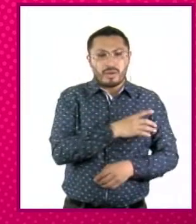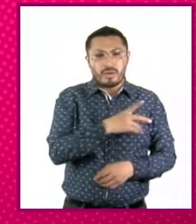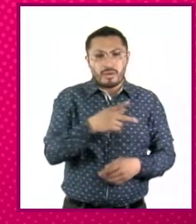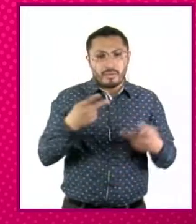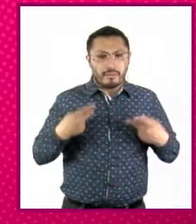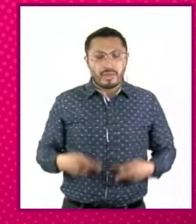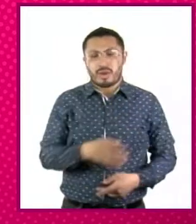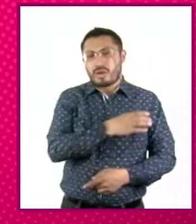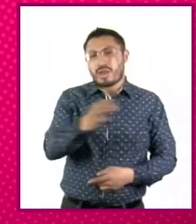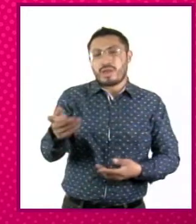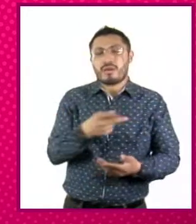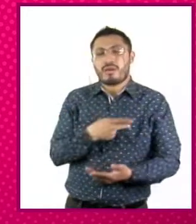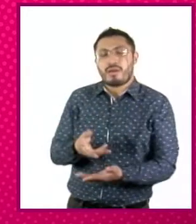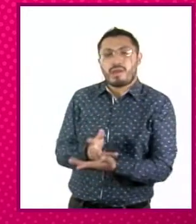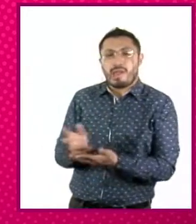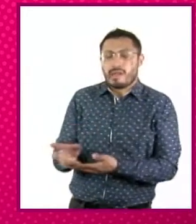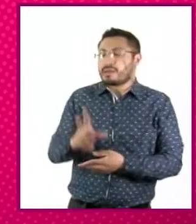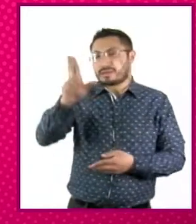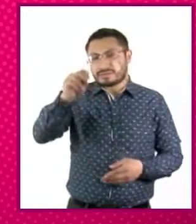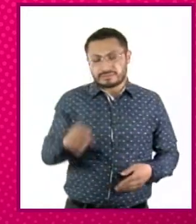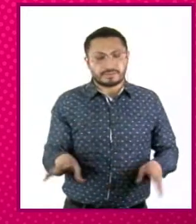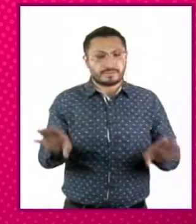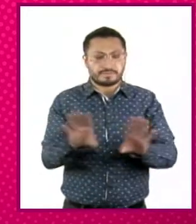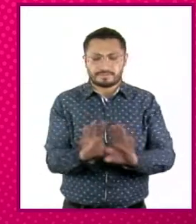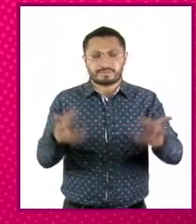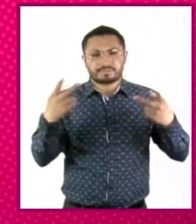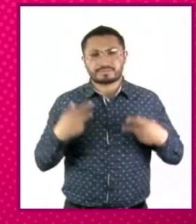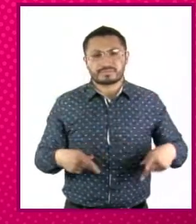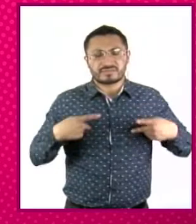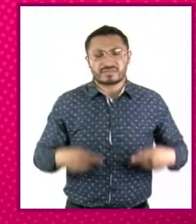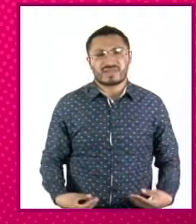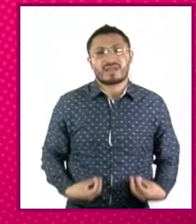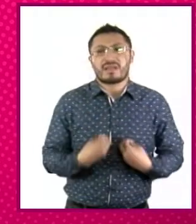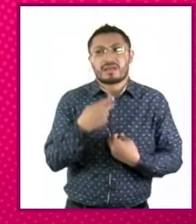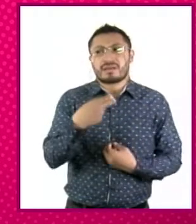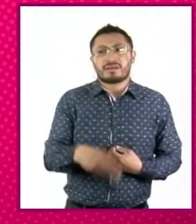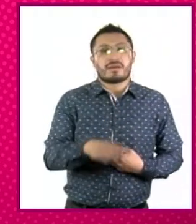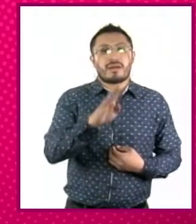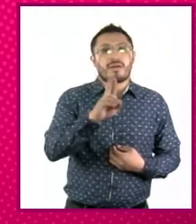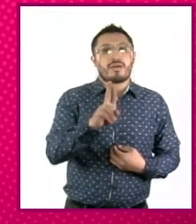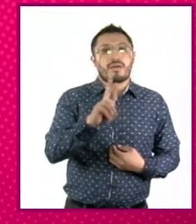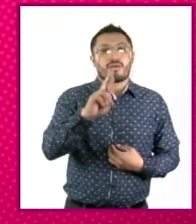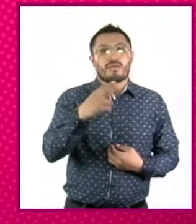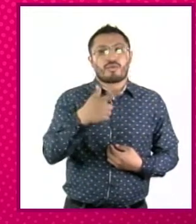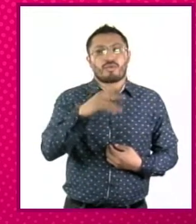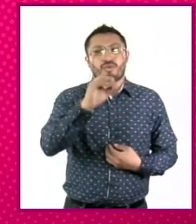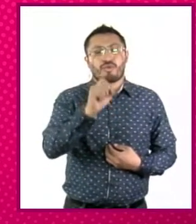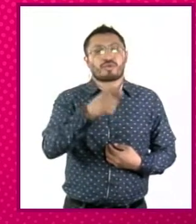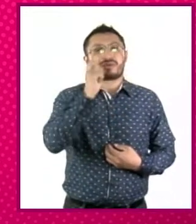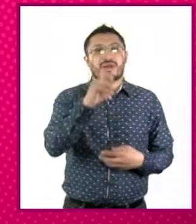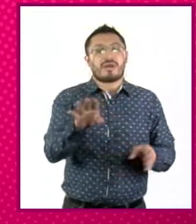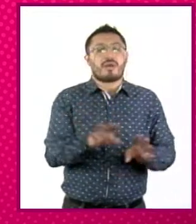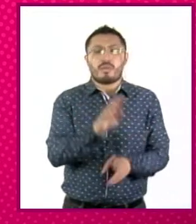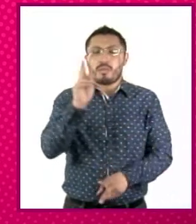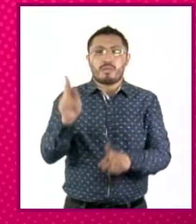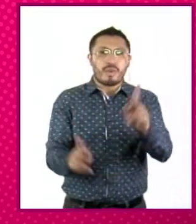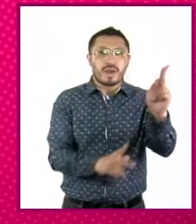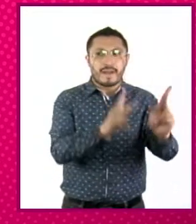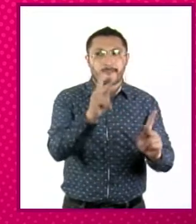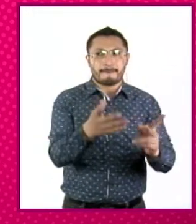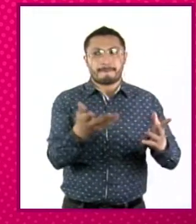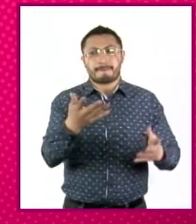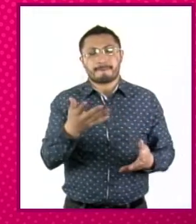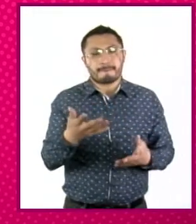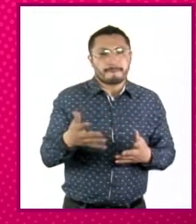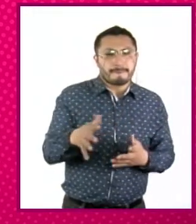extrema pobreza, sino que eran gente que vivía en algo que se llamaba burgos. o sea, los pueblos que estaban